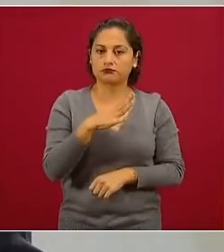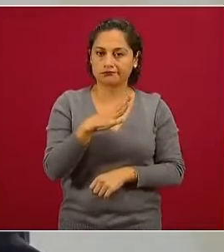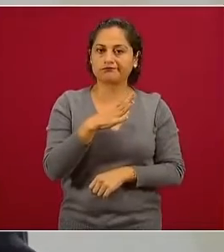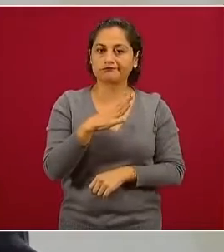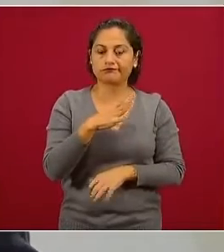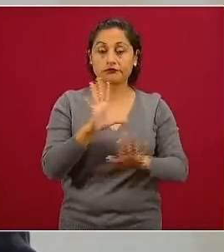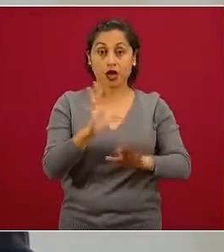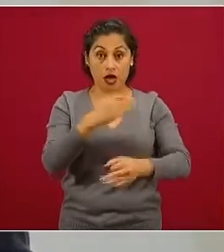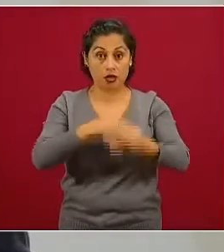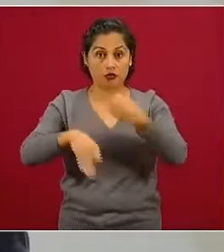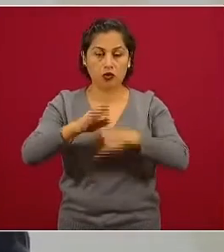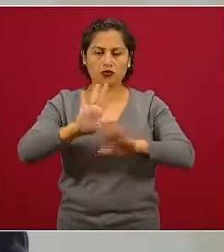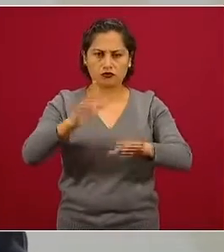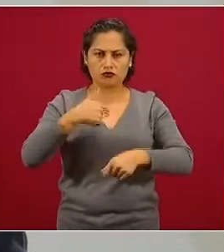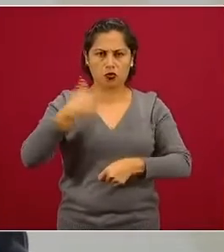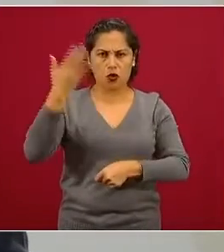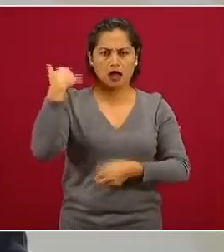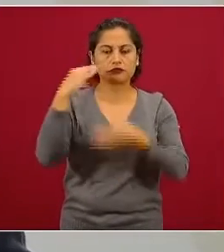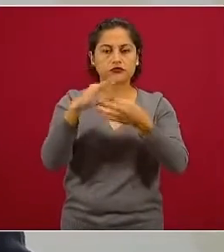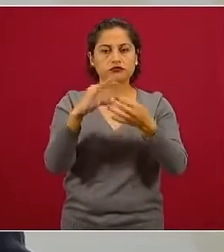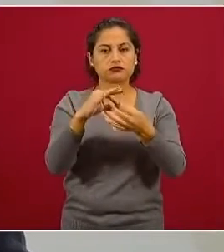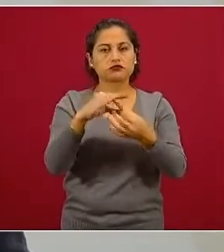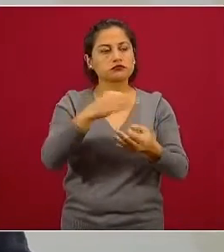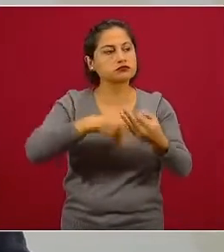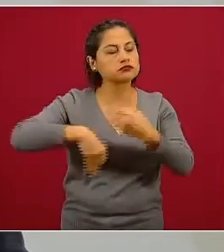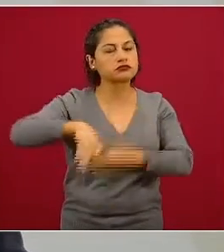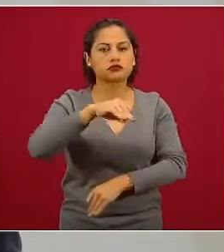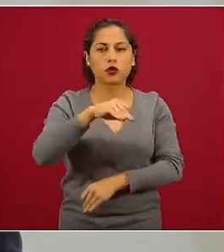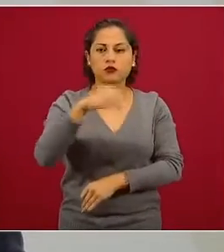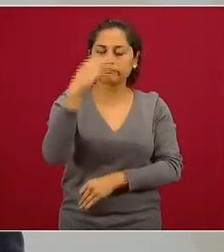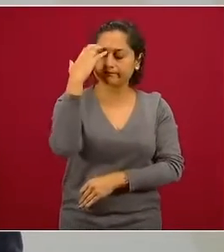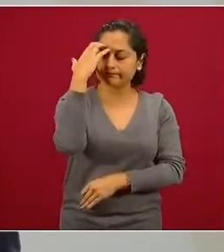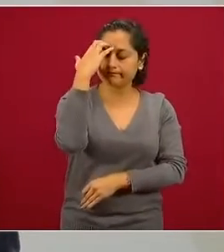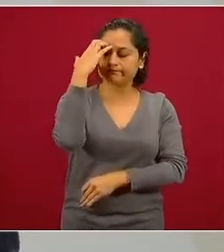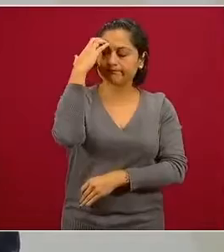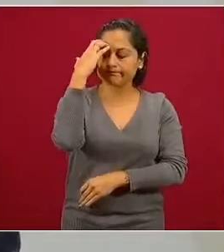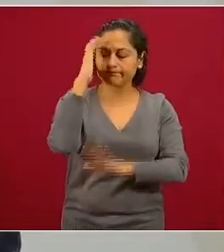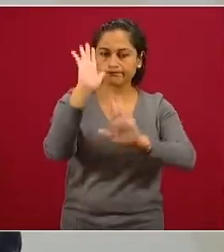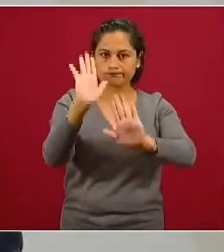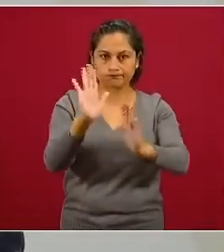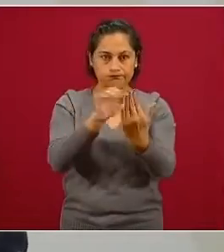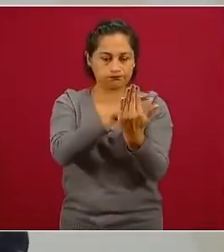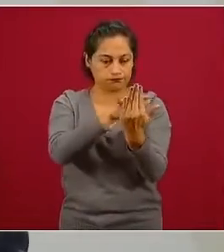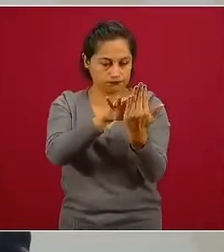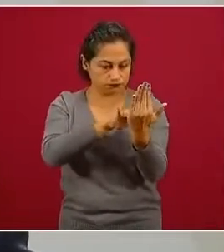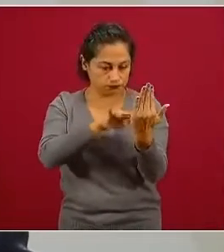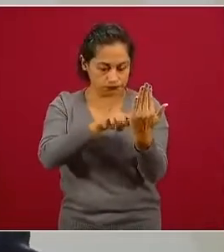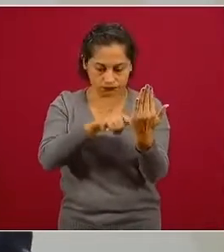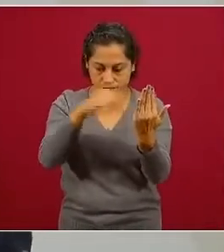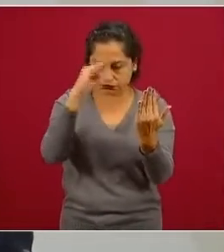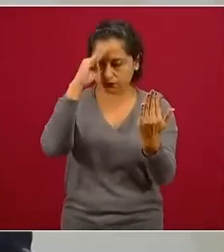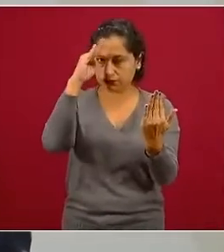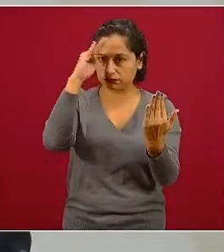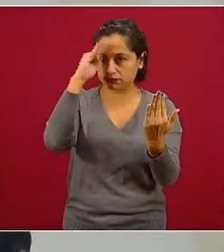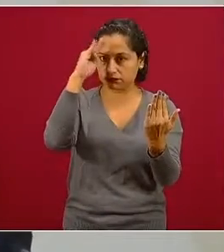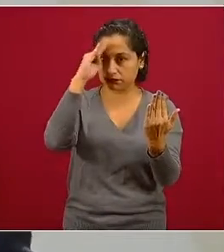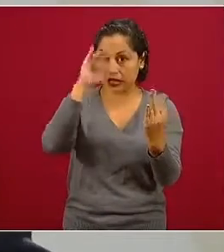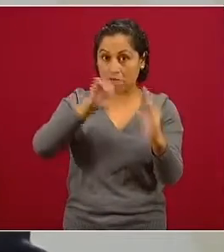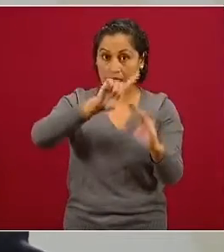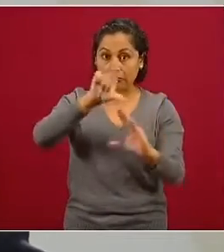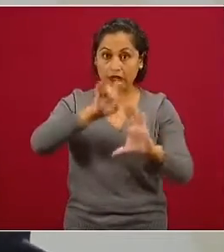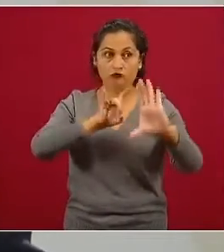los datos basados en la ciencia. También hacer un llamado de solidaridad que ha demostrado la gente en